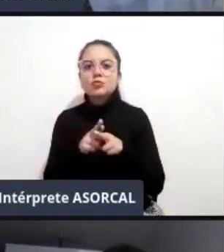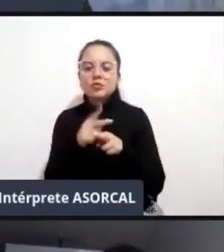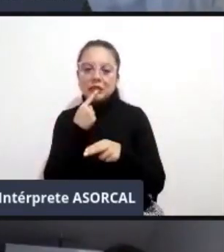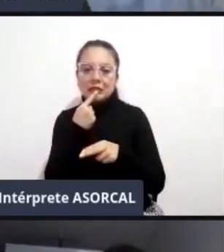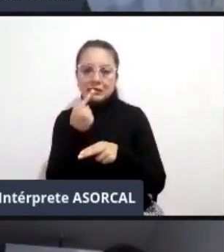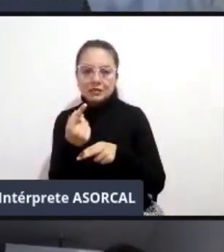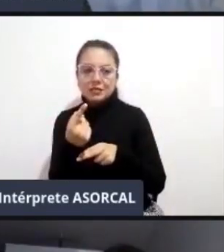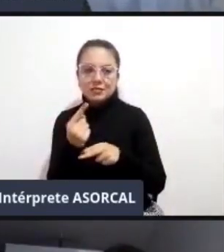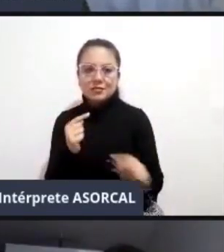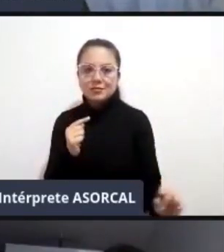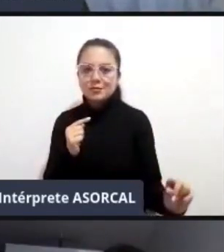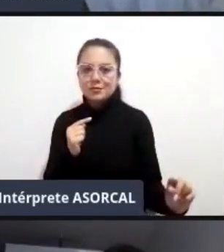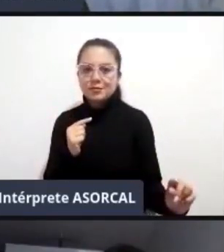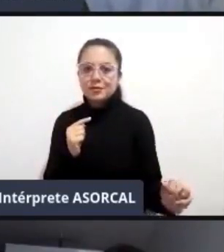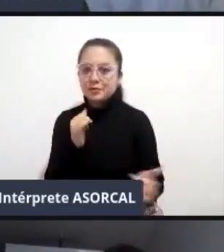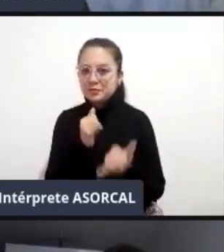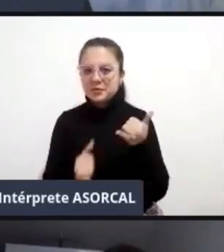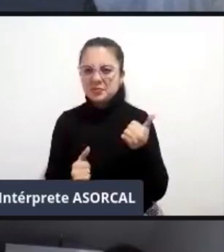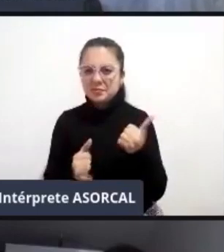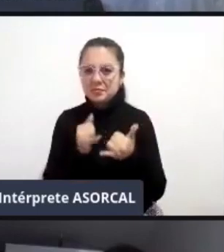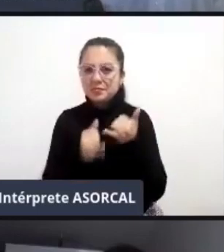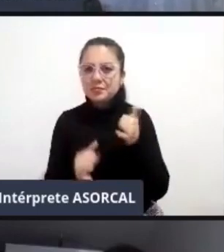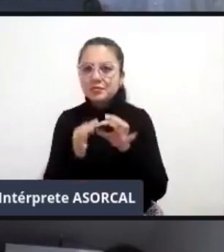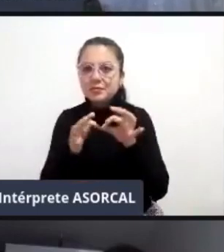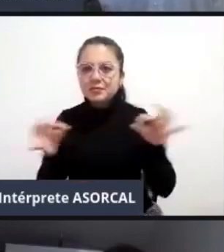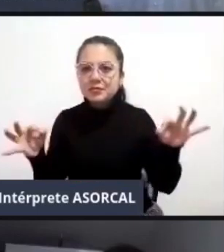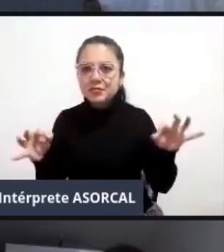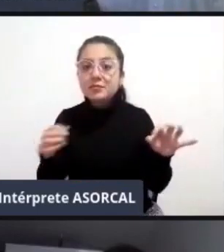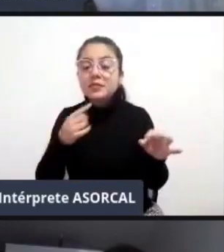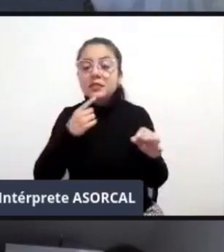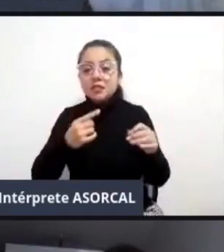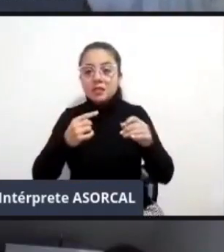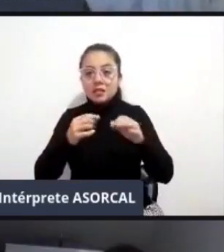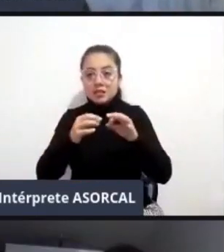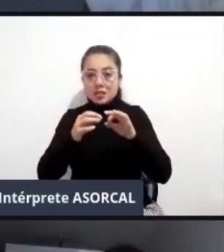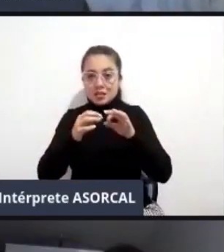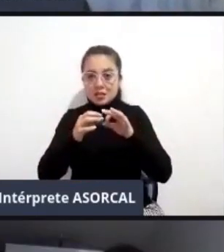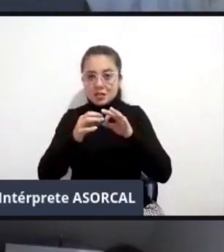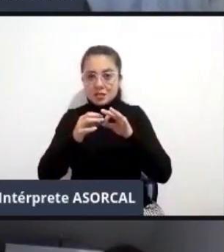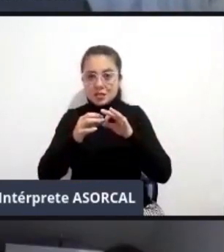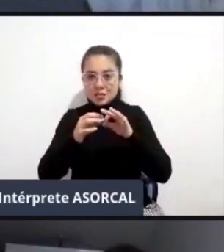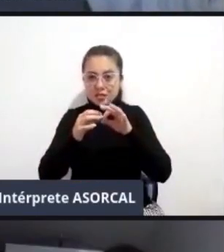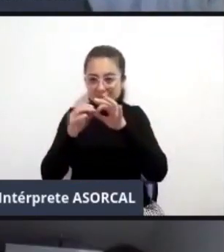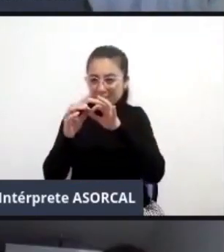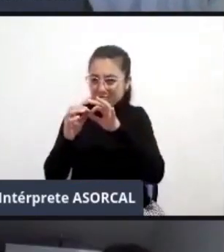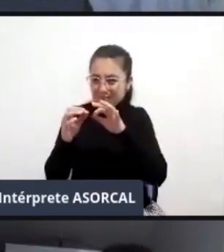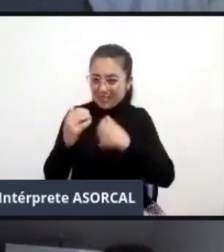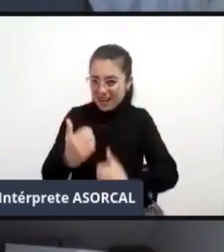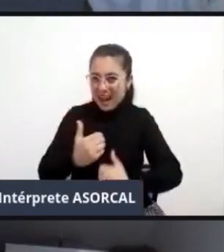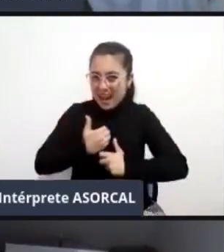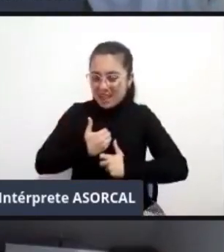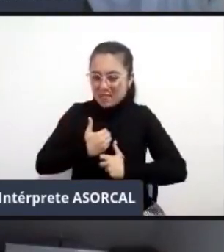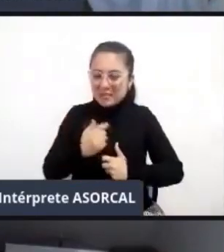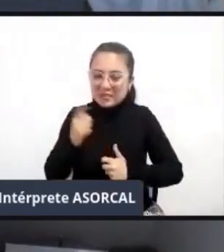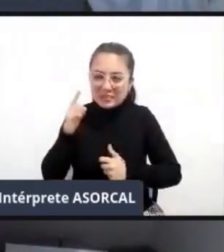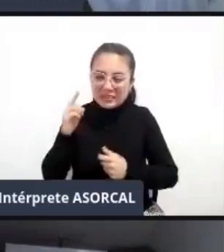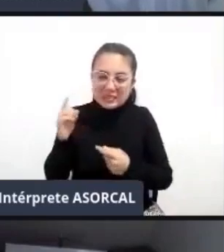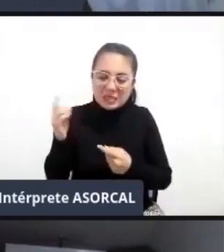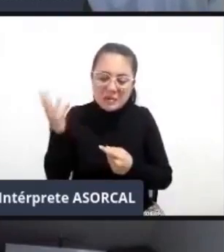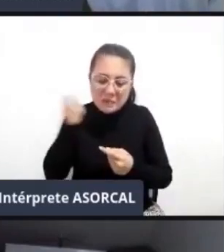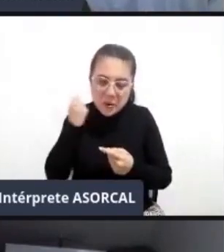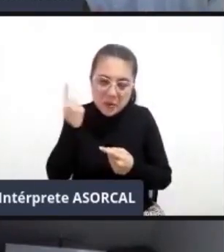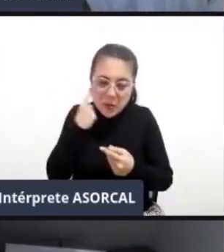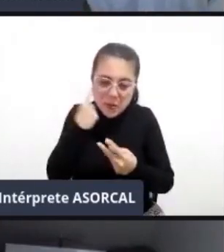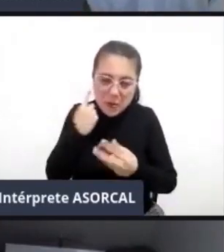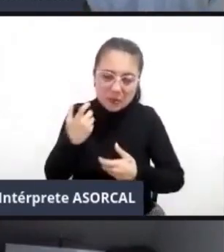Y termino con esto. A pesar del silencio de las armas que se dio, las armas se acallaron en 1992 con los acuerdos de